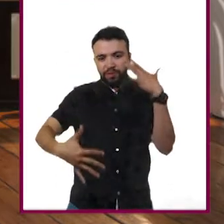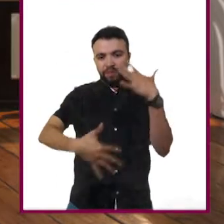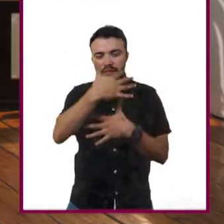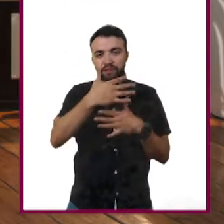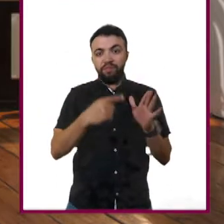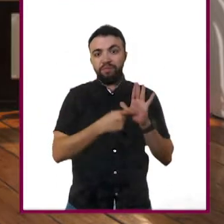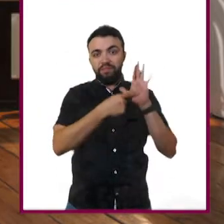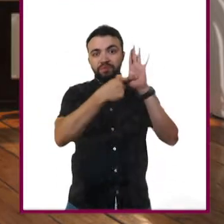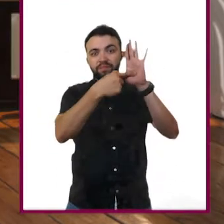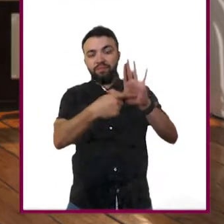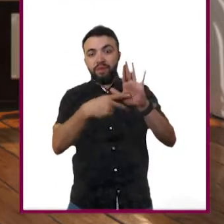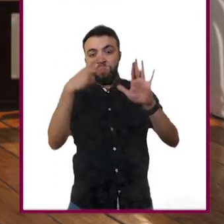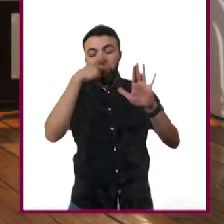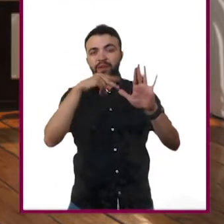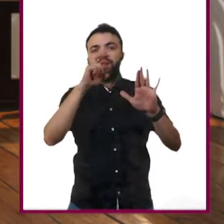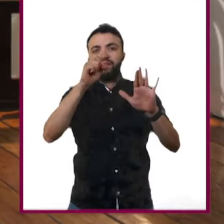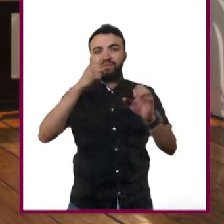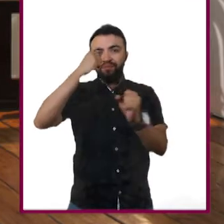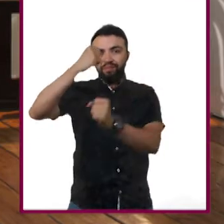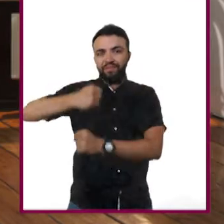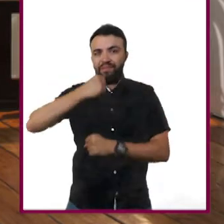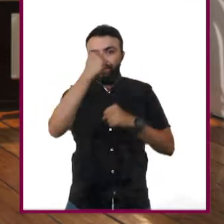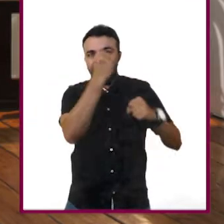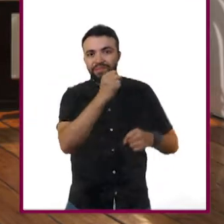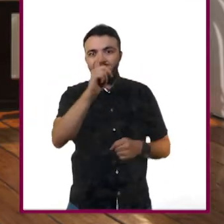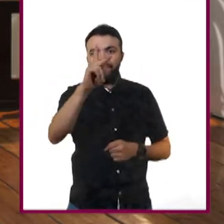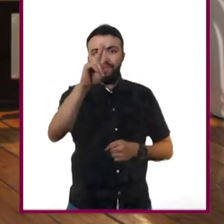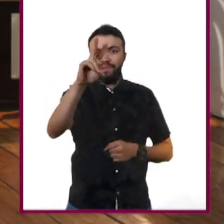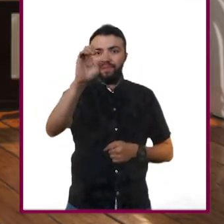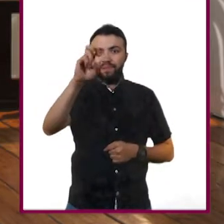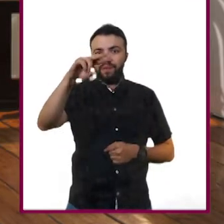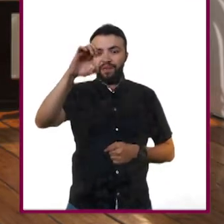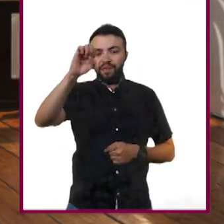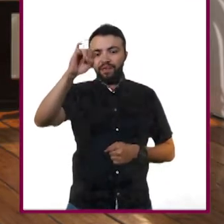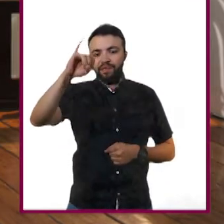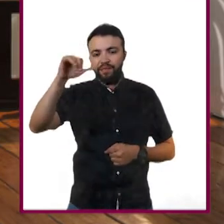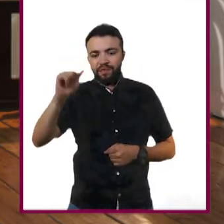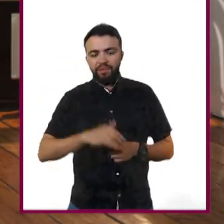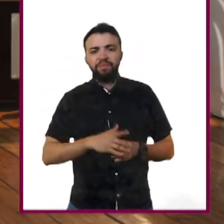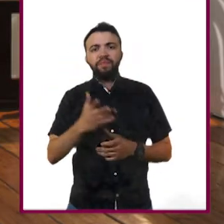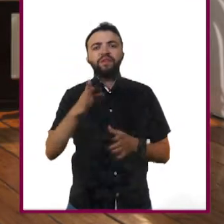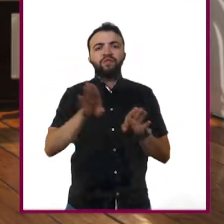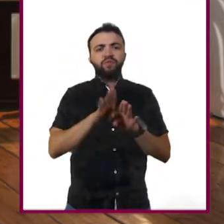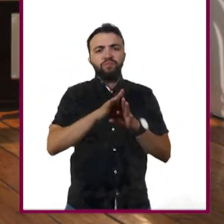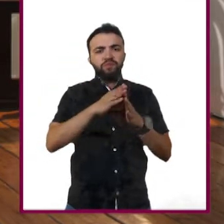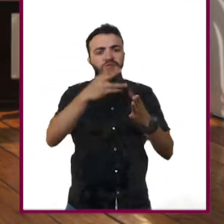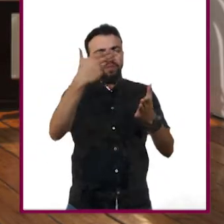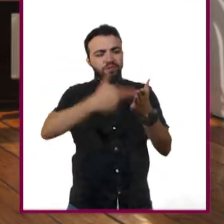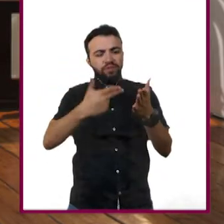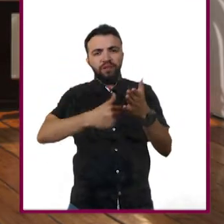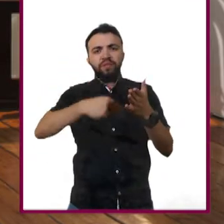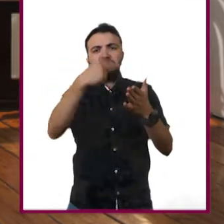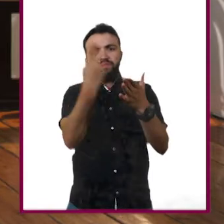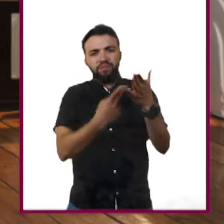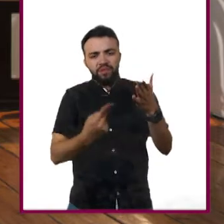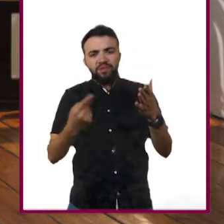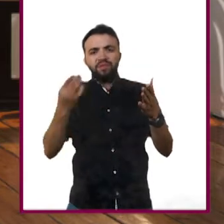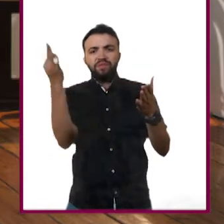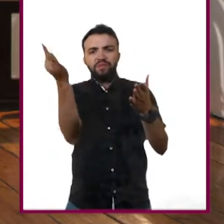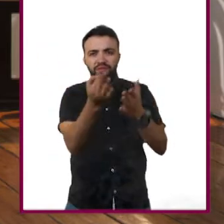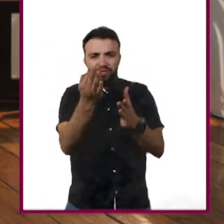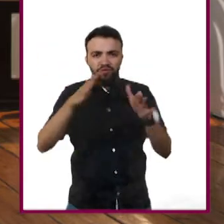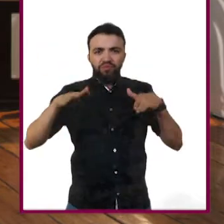la Bienal de Venecia. Su trabajo abarca muchísimas temáticas y medios, que van desde el textil, la pintura, el dibujo, sonido y